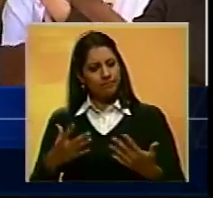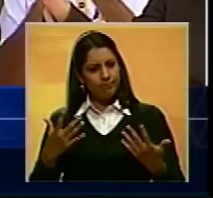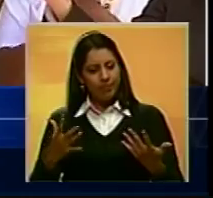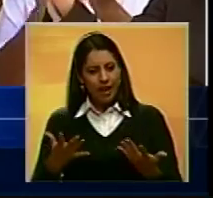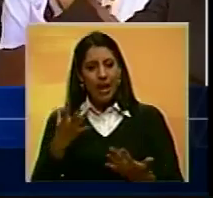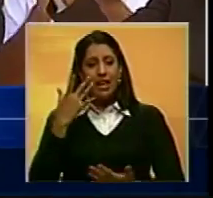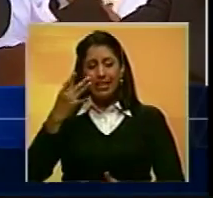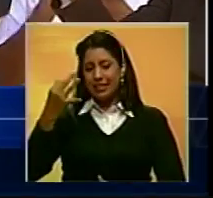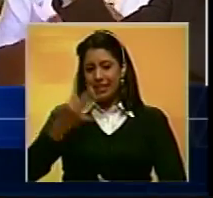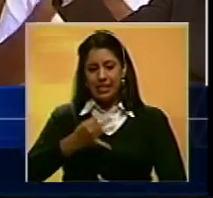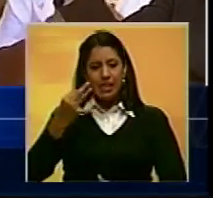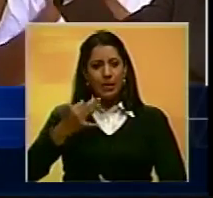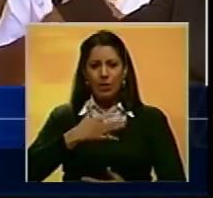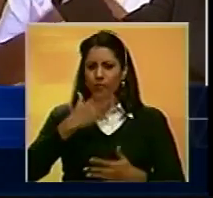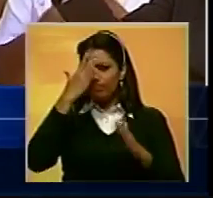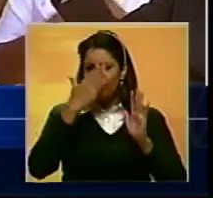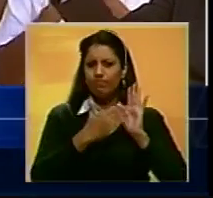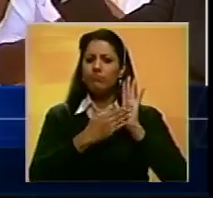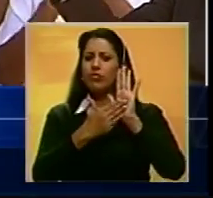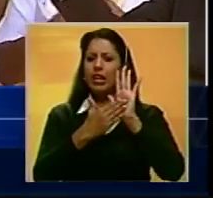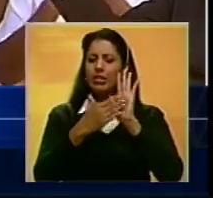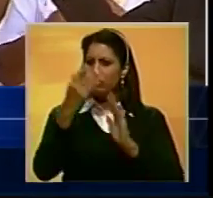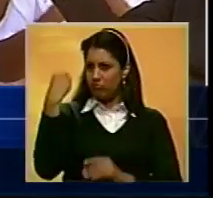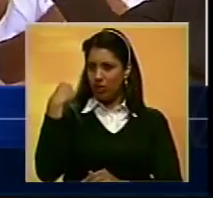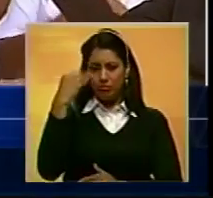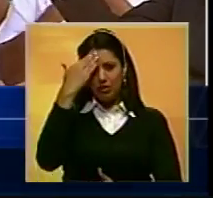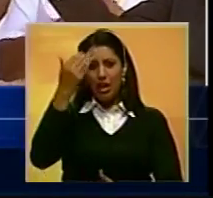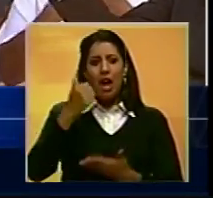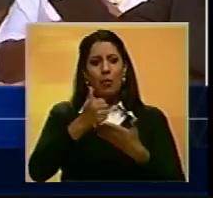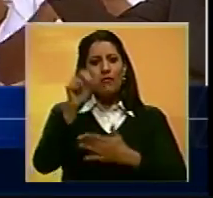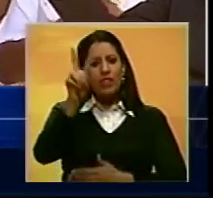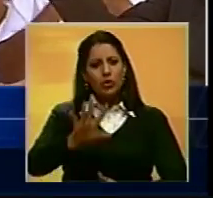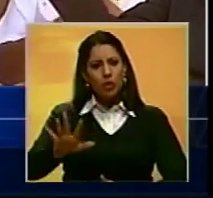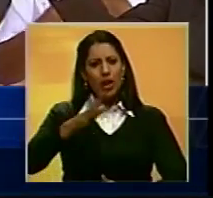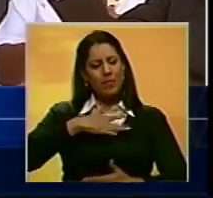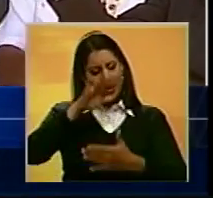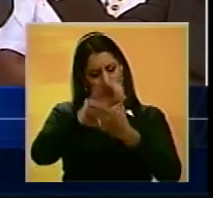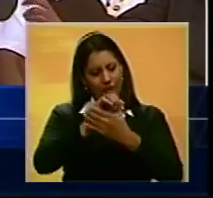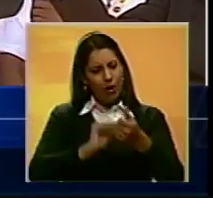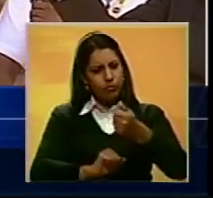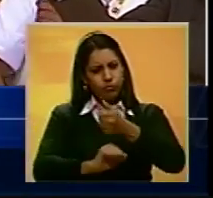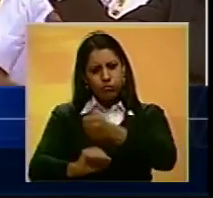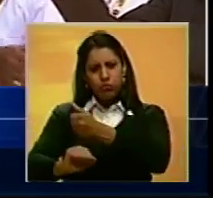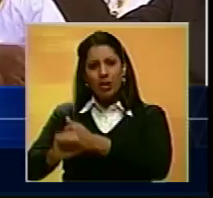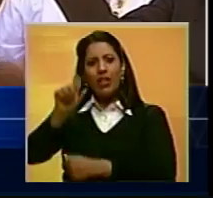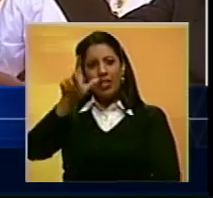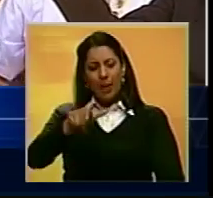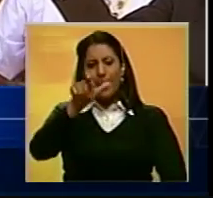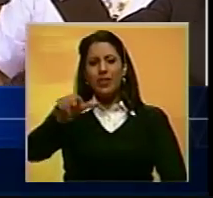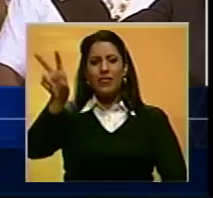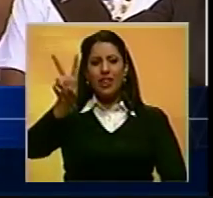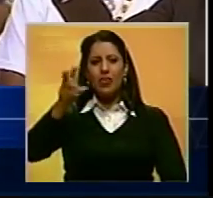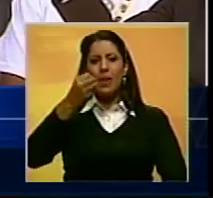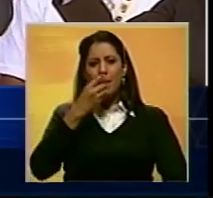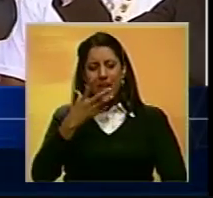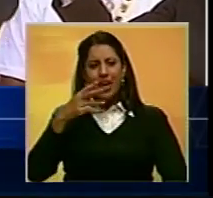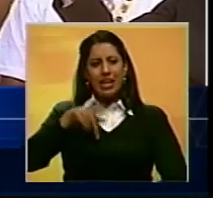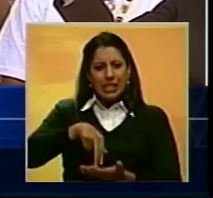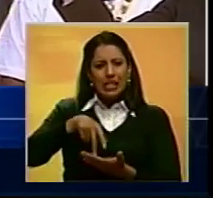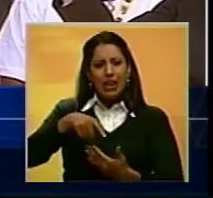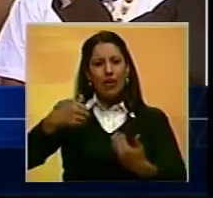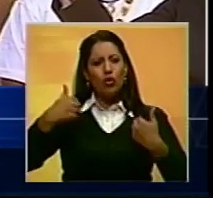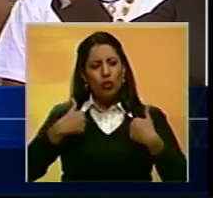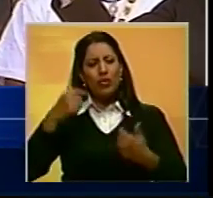Y siempre voy a dar la cara a Venezuela, a mis trabajadores y al venezolano de bien de a pie